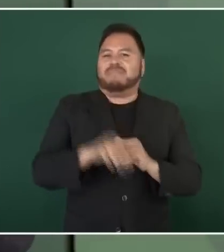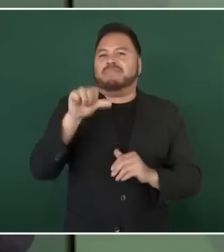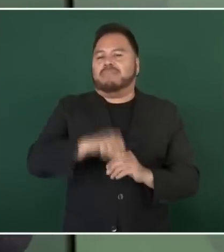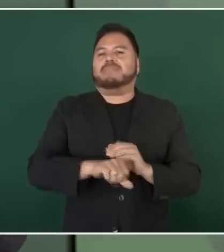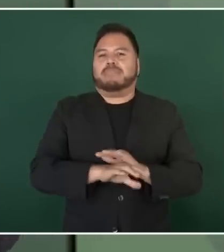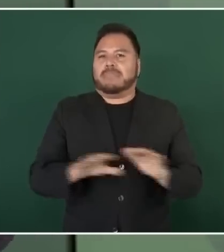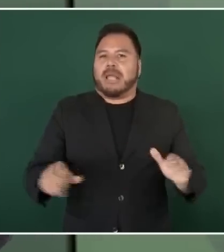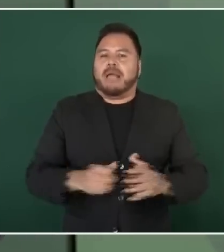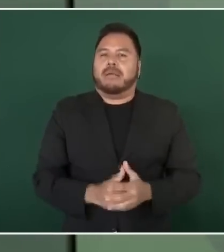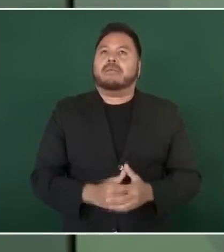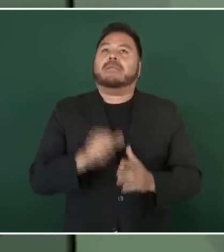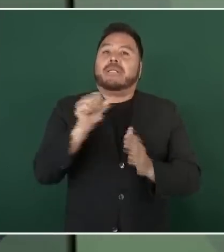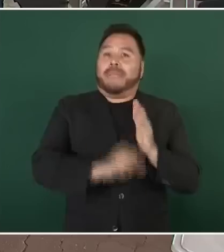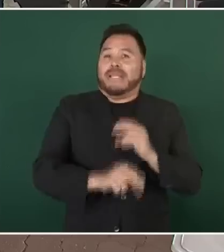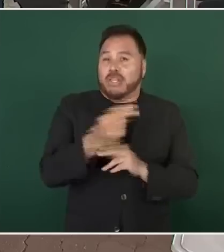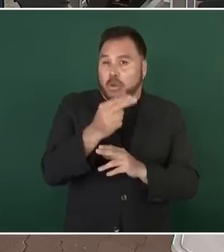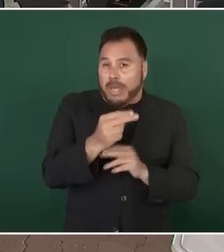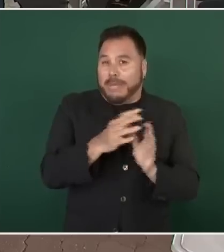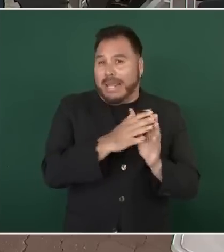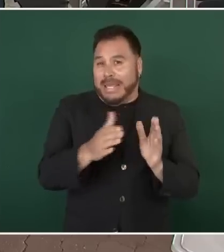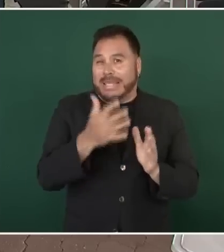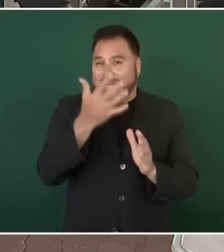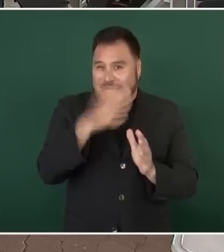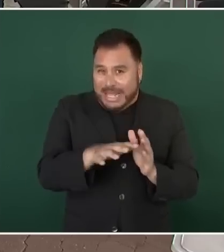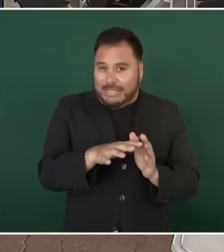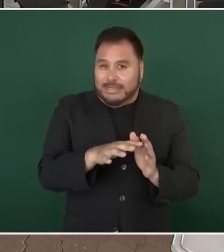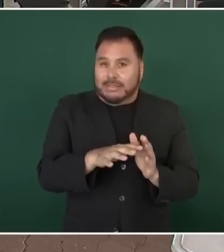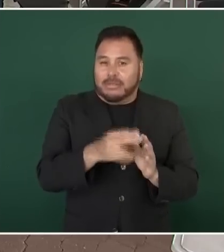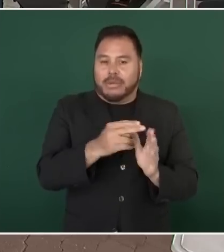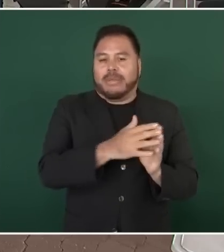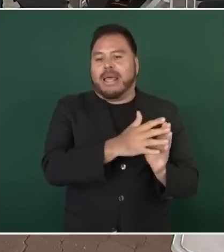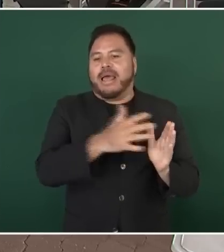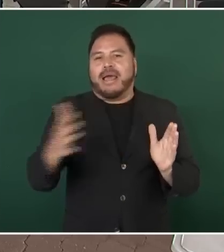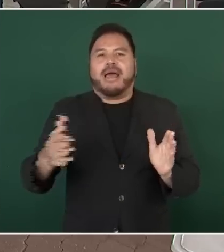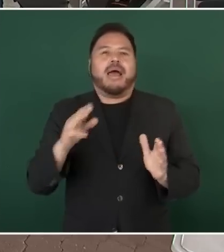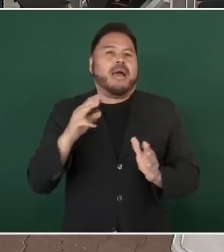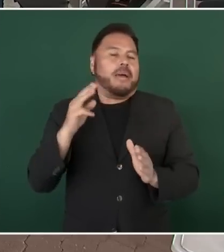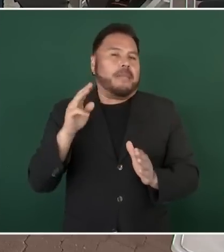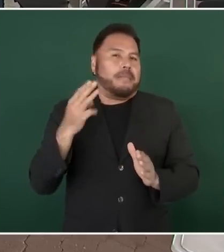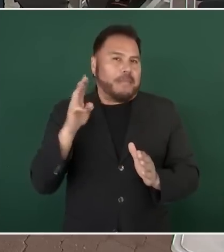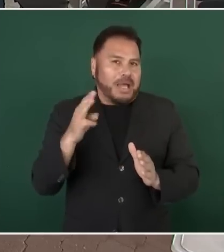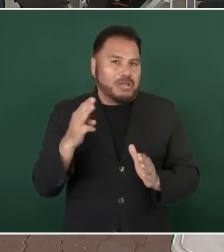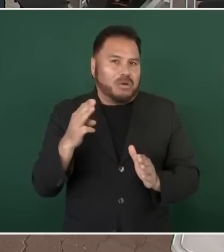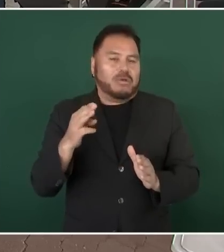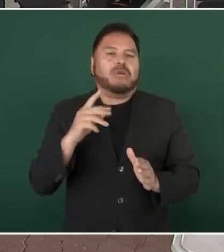De noviembre del 10 a mayo del 11.